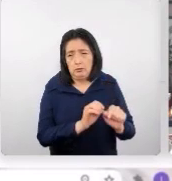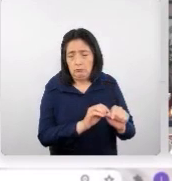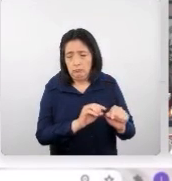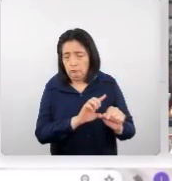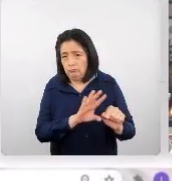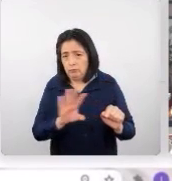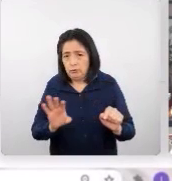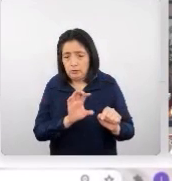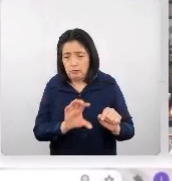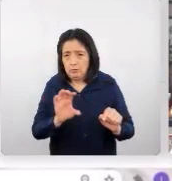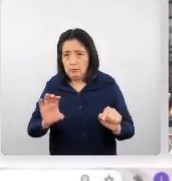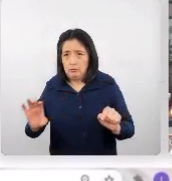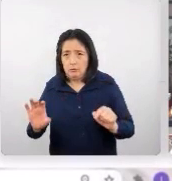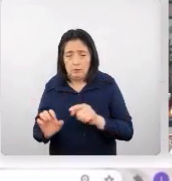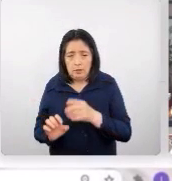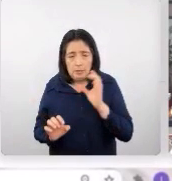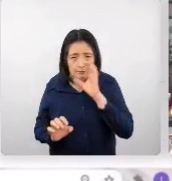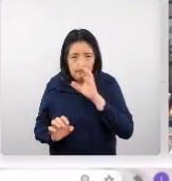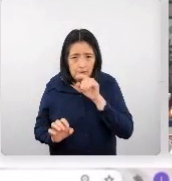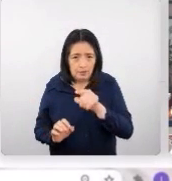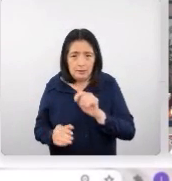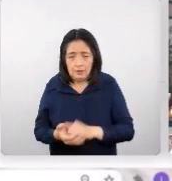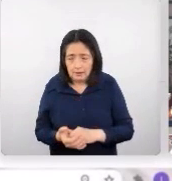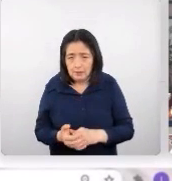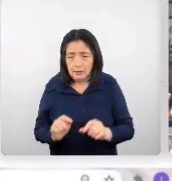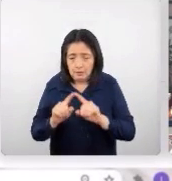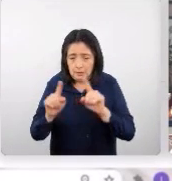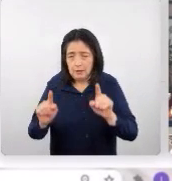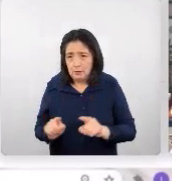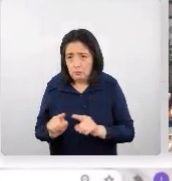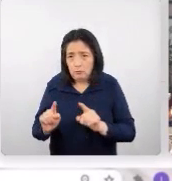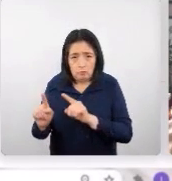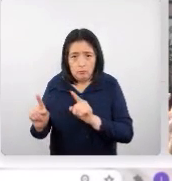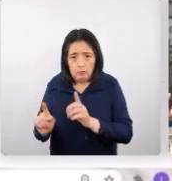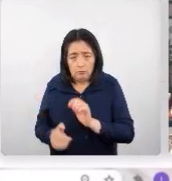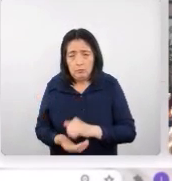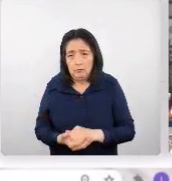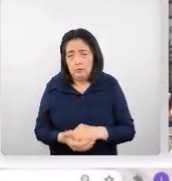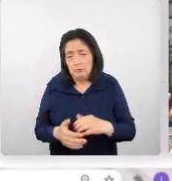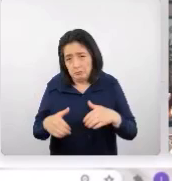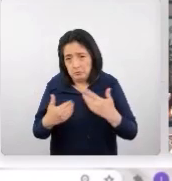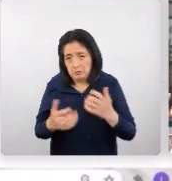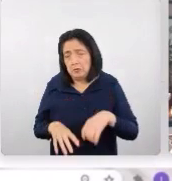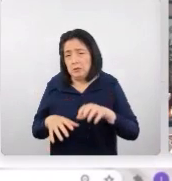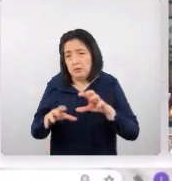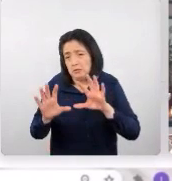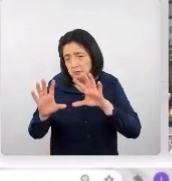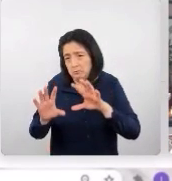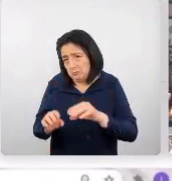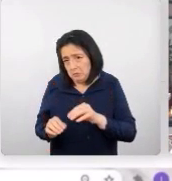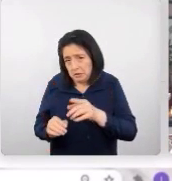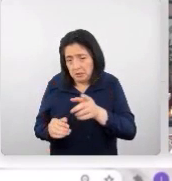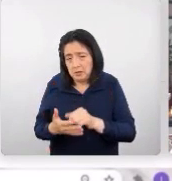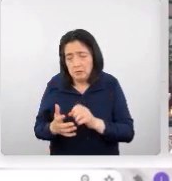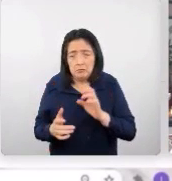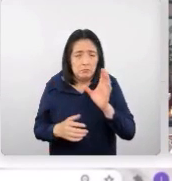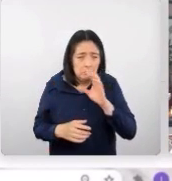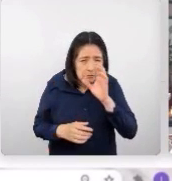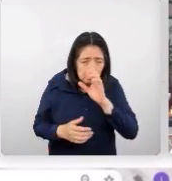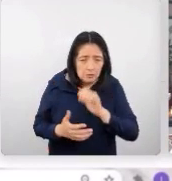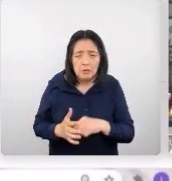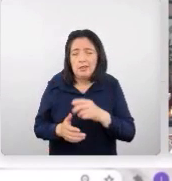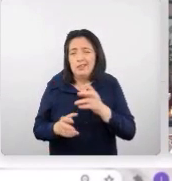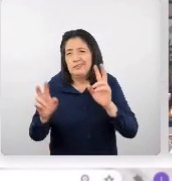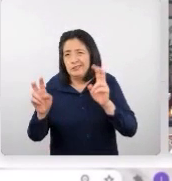y van a poder buscar en este recuadro o en todo caso poder bajar y filtrar. Busquen el curso